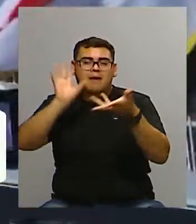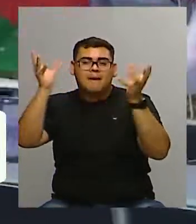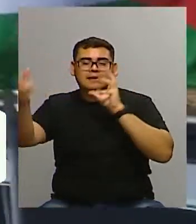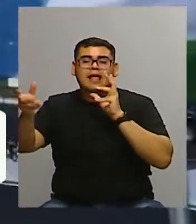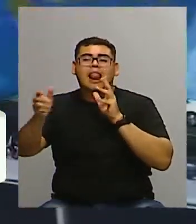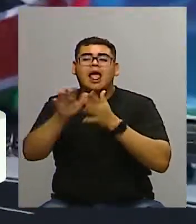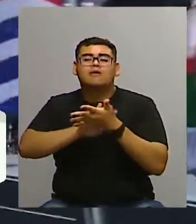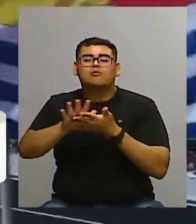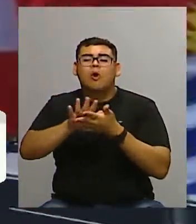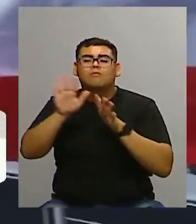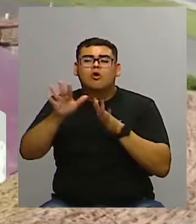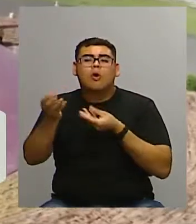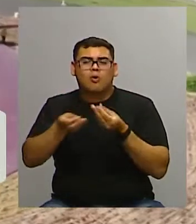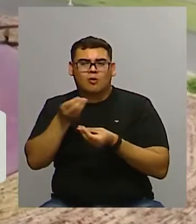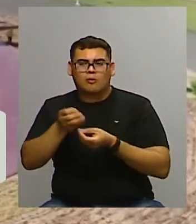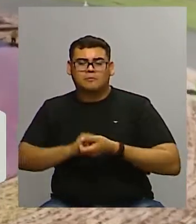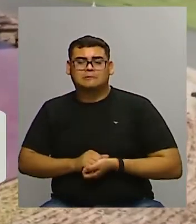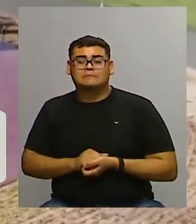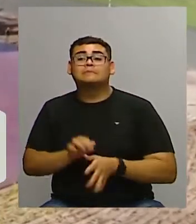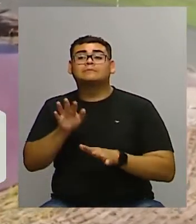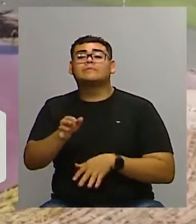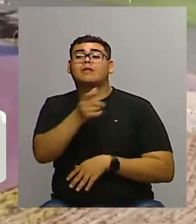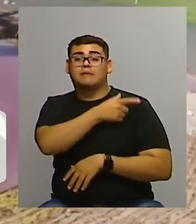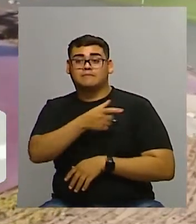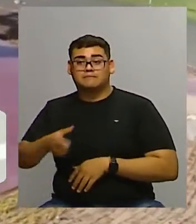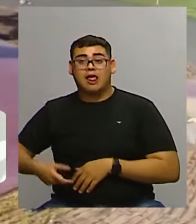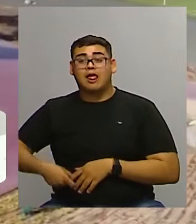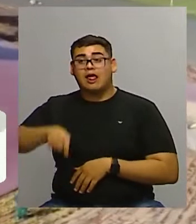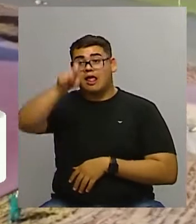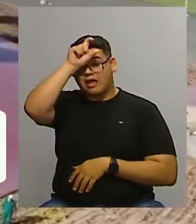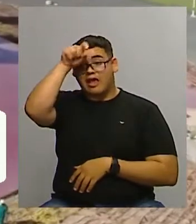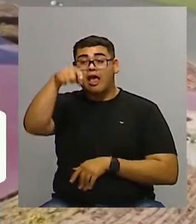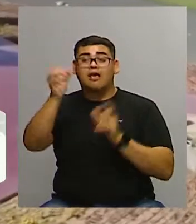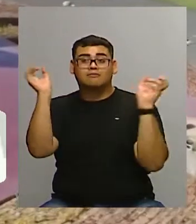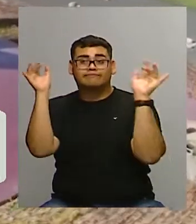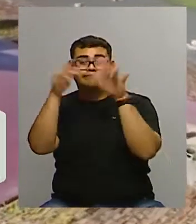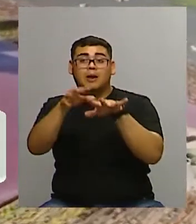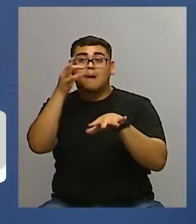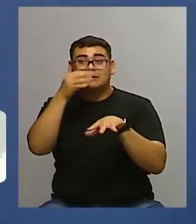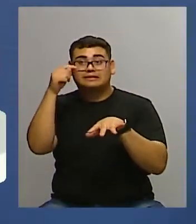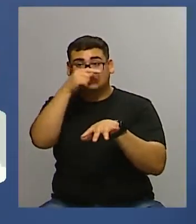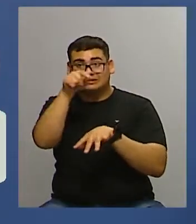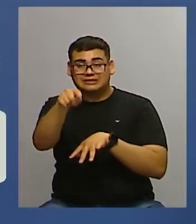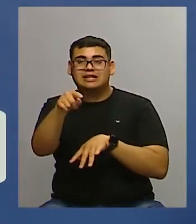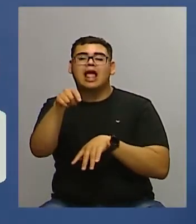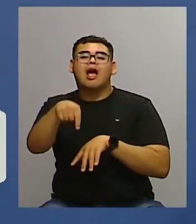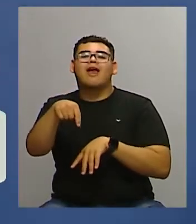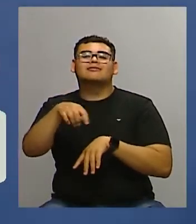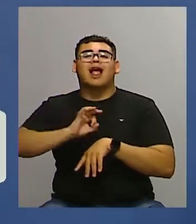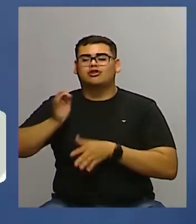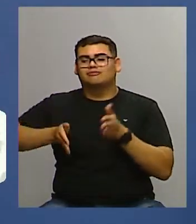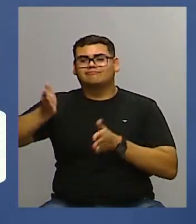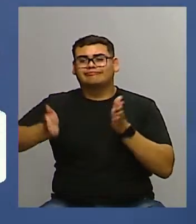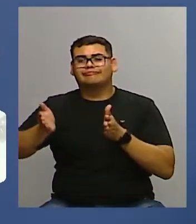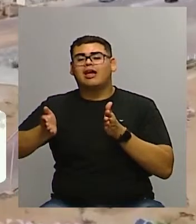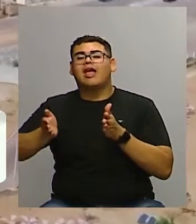Como ha dejado muy claro la presidencia egipcia de la COP27, estamos claramente en la era de la implementación y esto